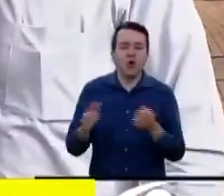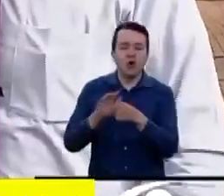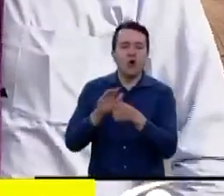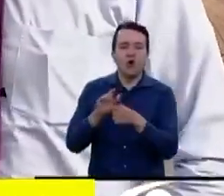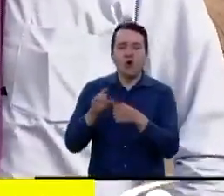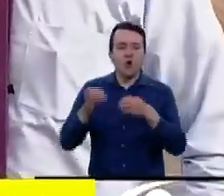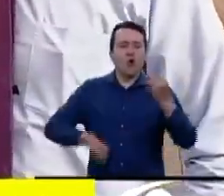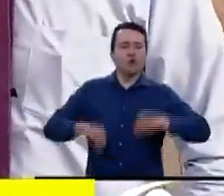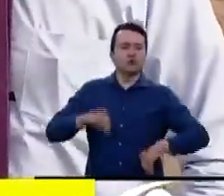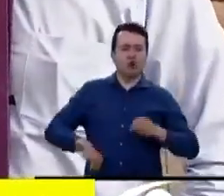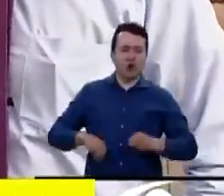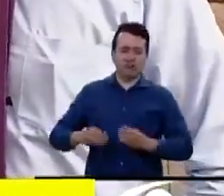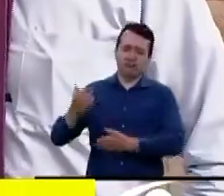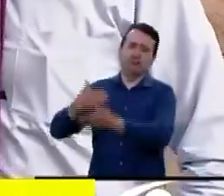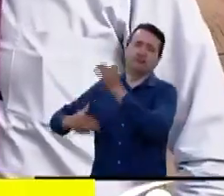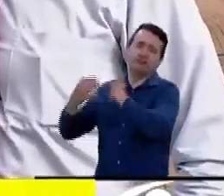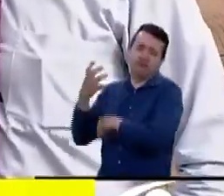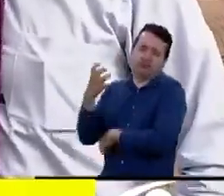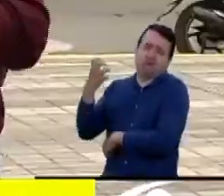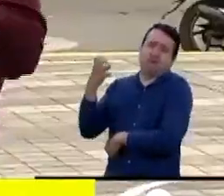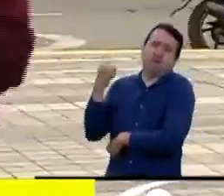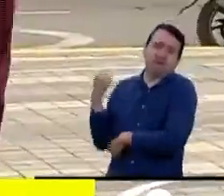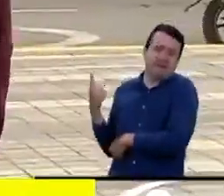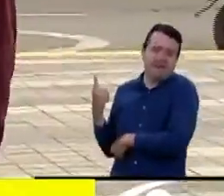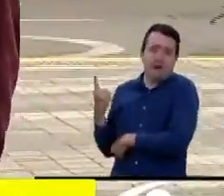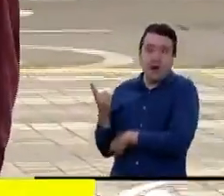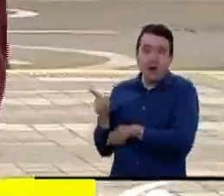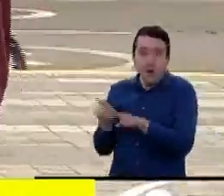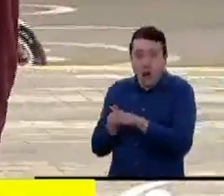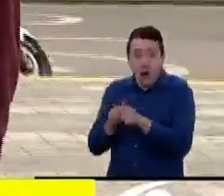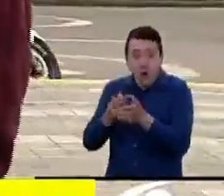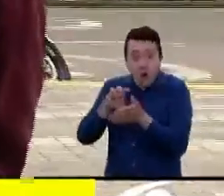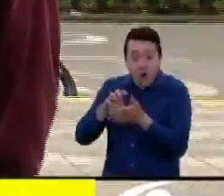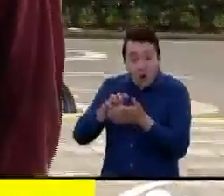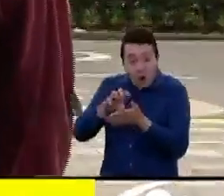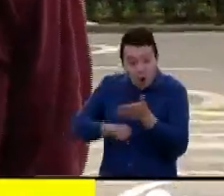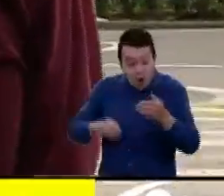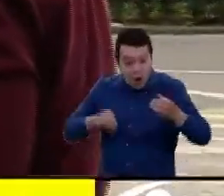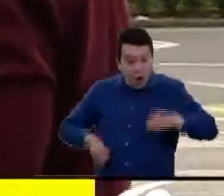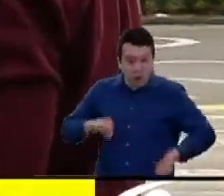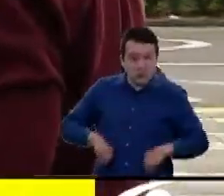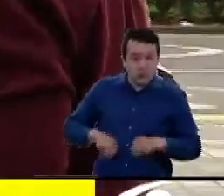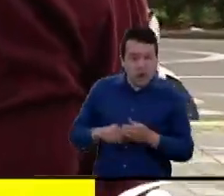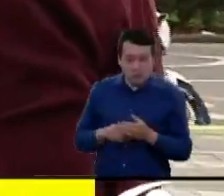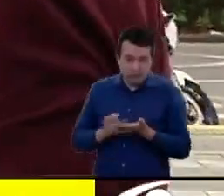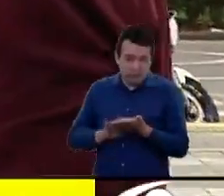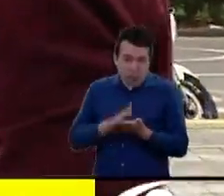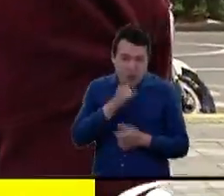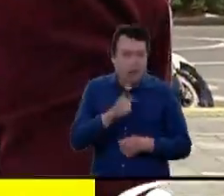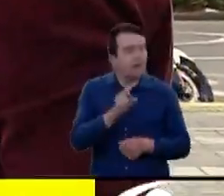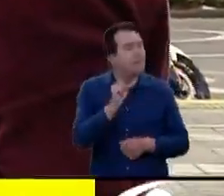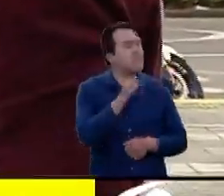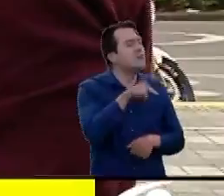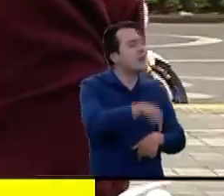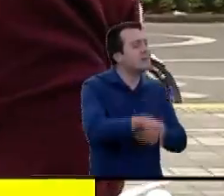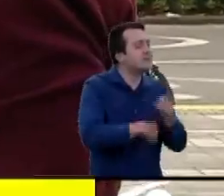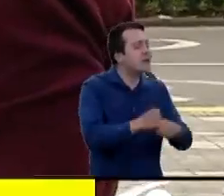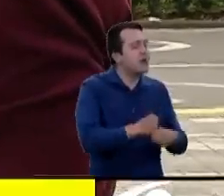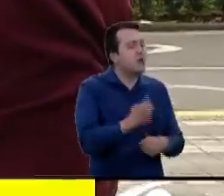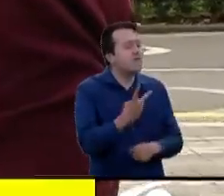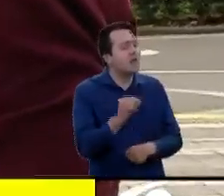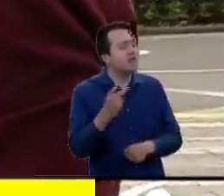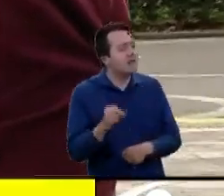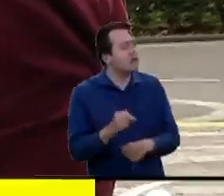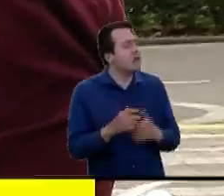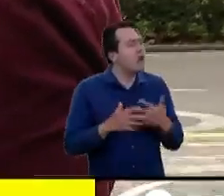mucho tiempo atrás. No hay cura. Para usted, ¿cuál es el peor mal de este país en este 2020? El peor mal